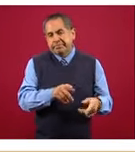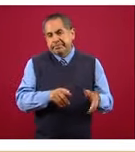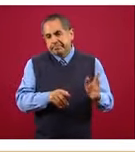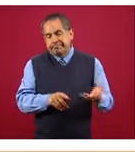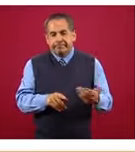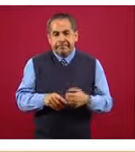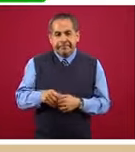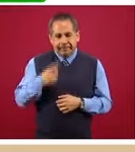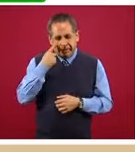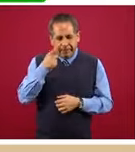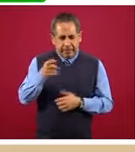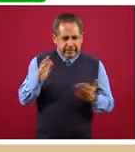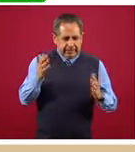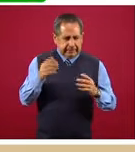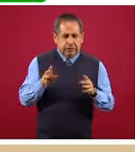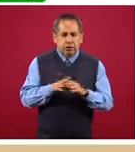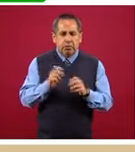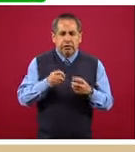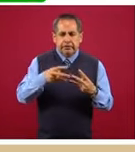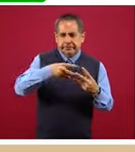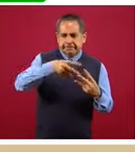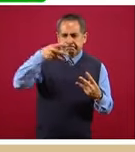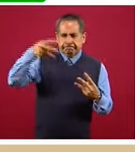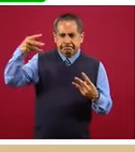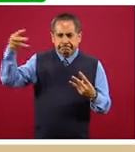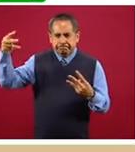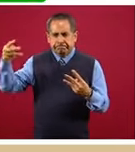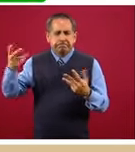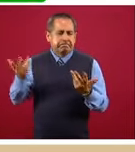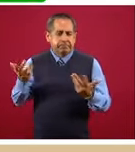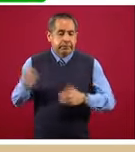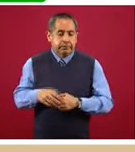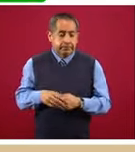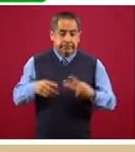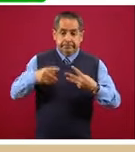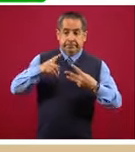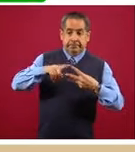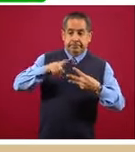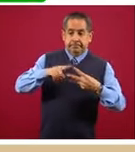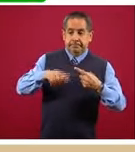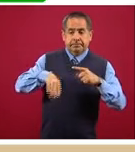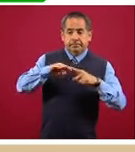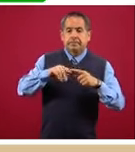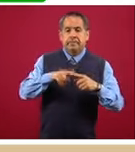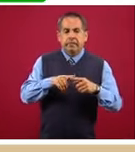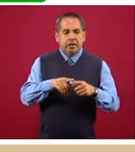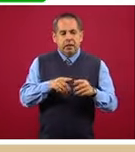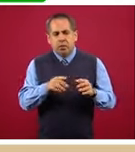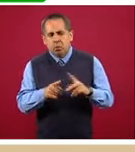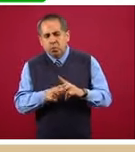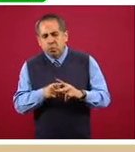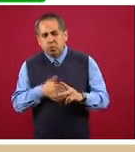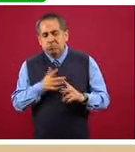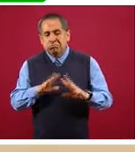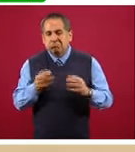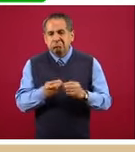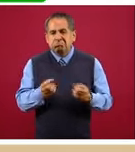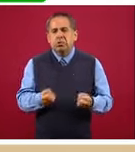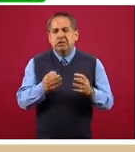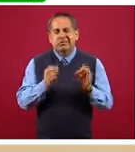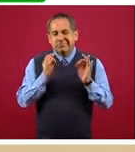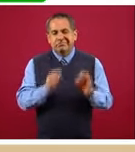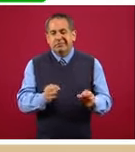las tendencias de estos grupos. La primera línea, la azul, son los casos estimados. Vean cómo aquí se